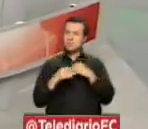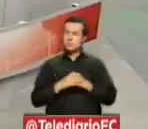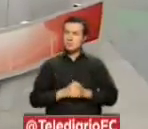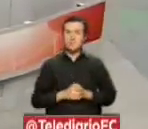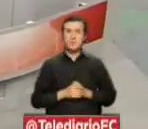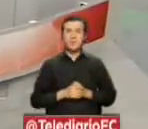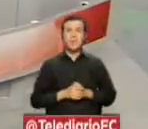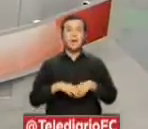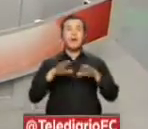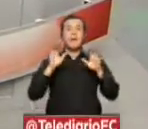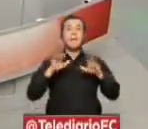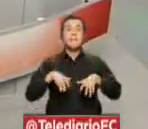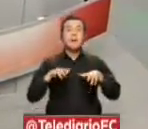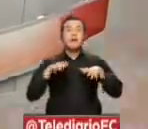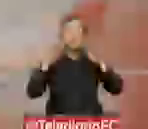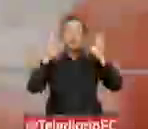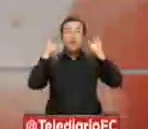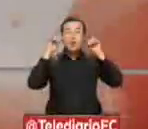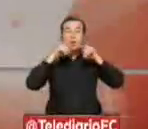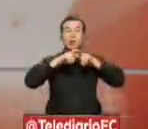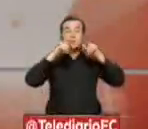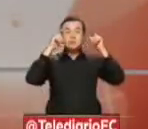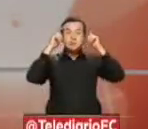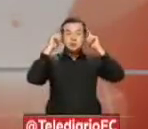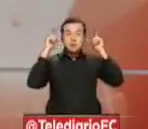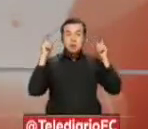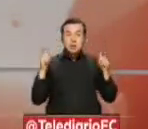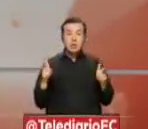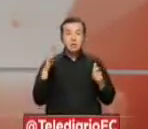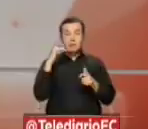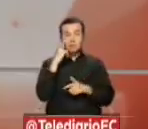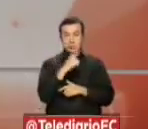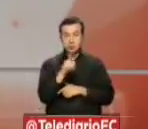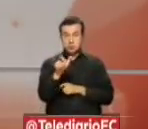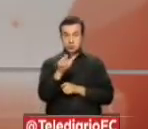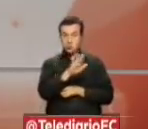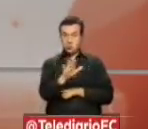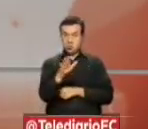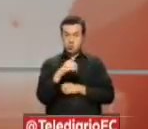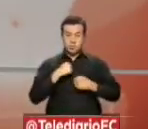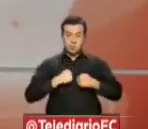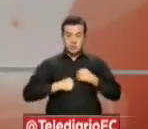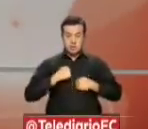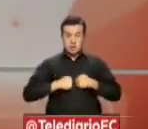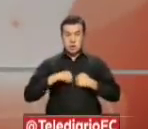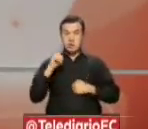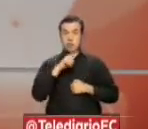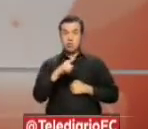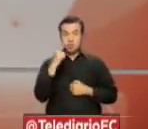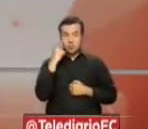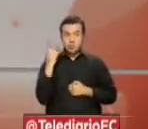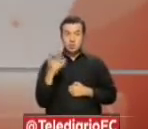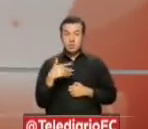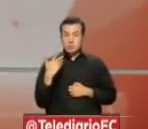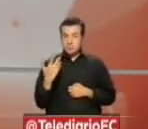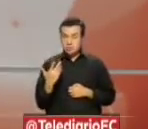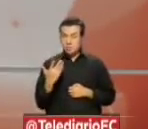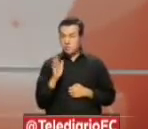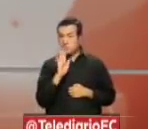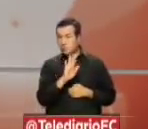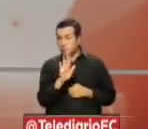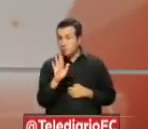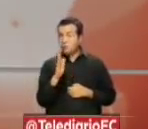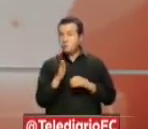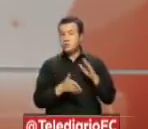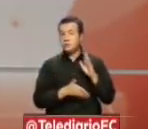de los perritos que tienen las orejas largas son más propensos porque al momento en que tú les bañas o al momento en que ellos están... por ejemplo,